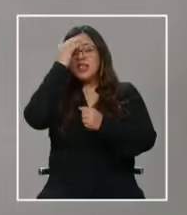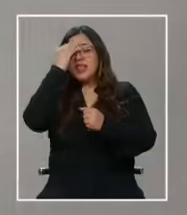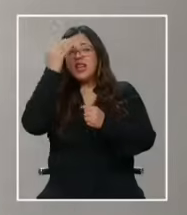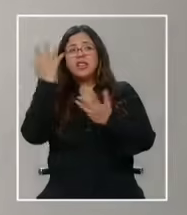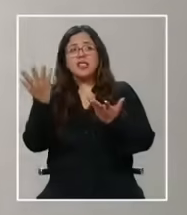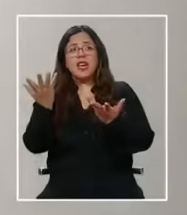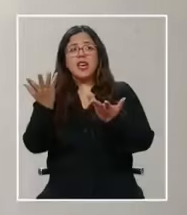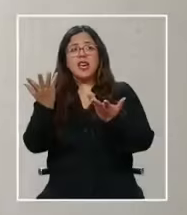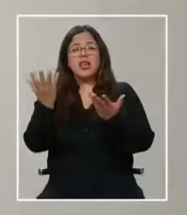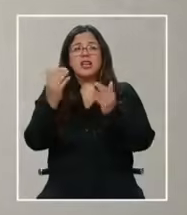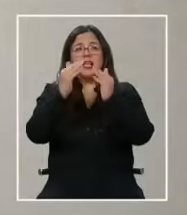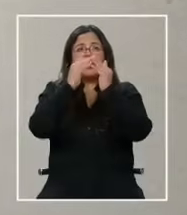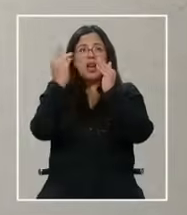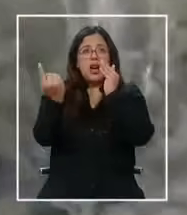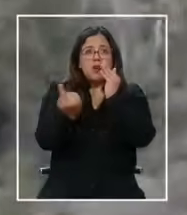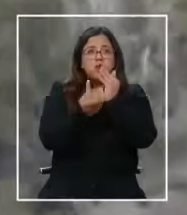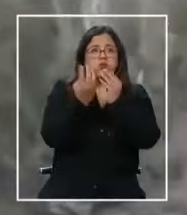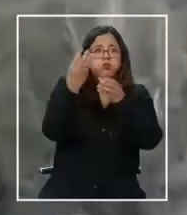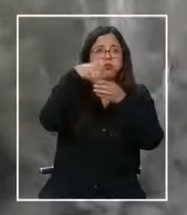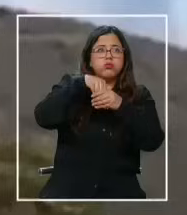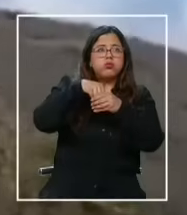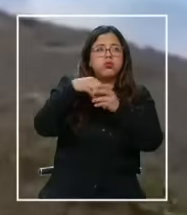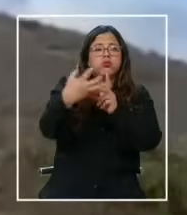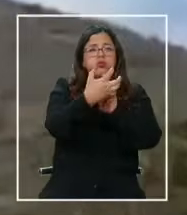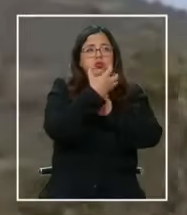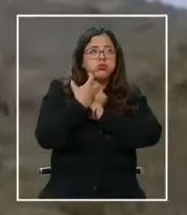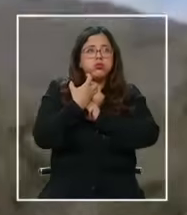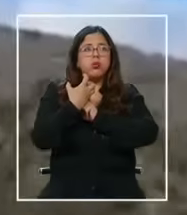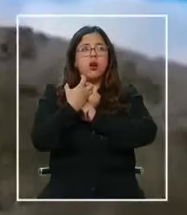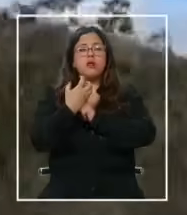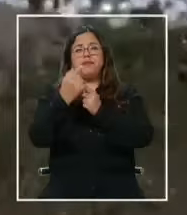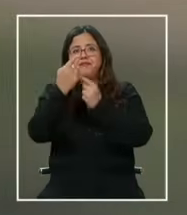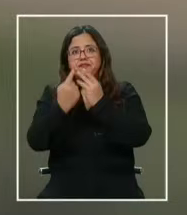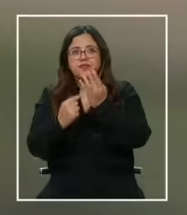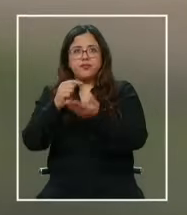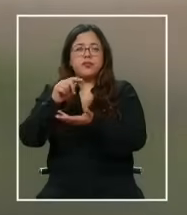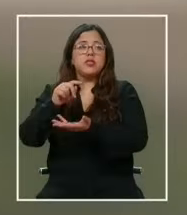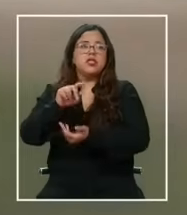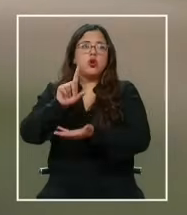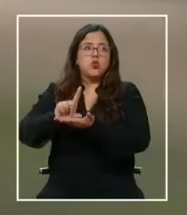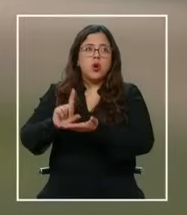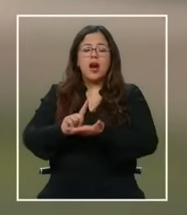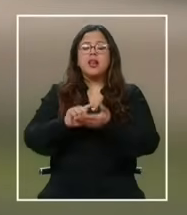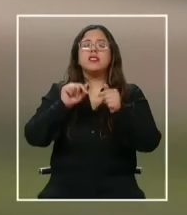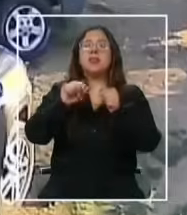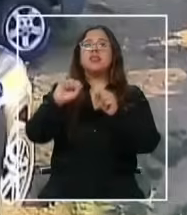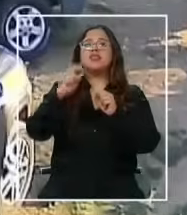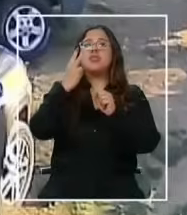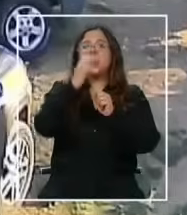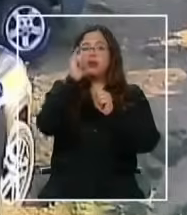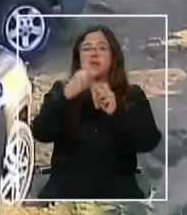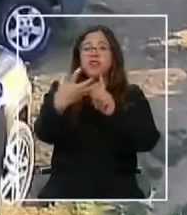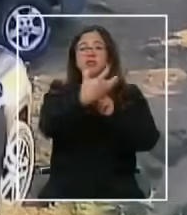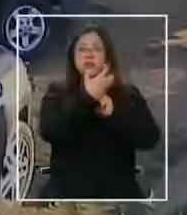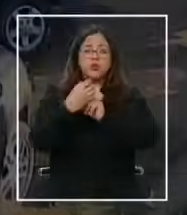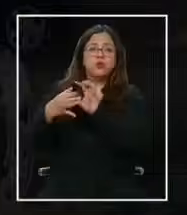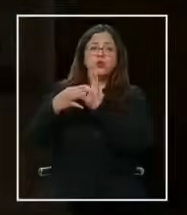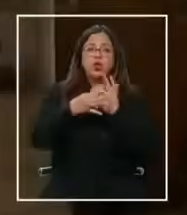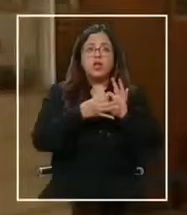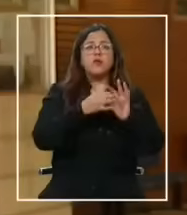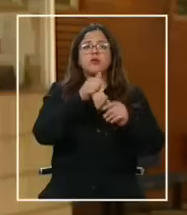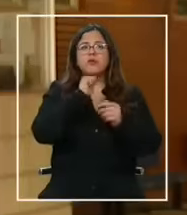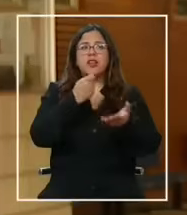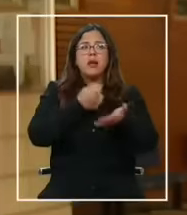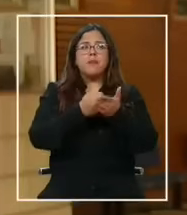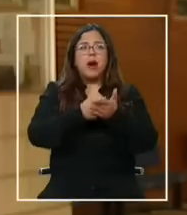punitaqui y en Valparaíso era la segunda vez que lo secuestraban por un presunto vínculo de deudas con drogas Lo cierto es que